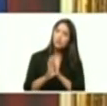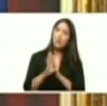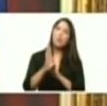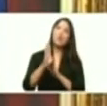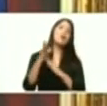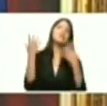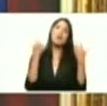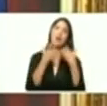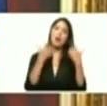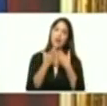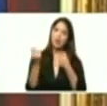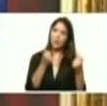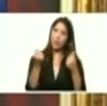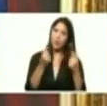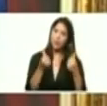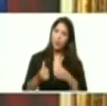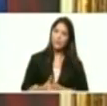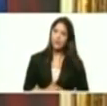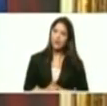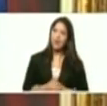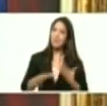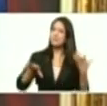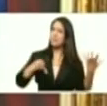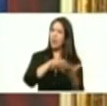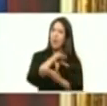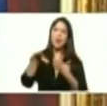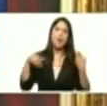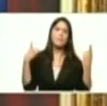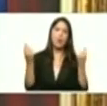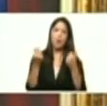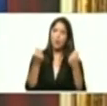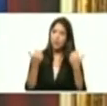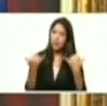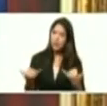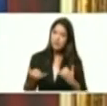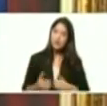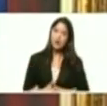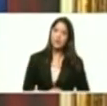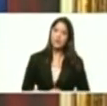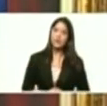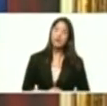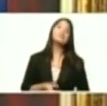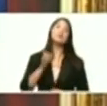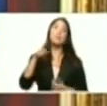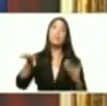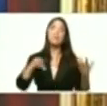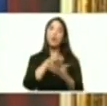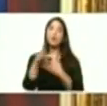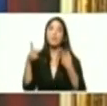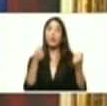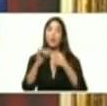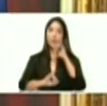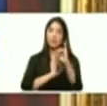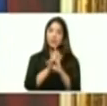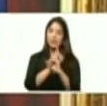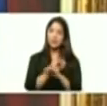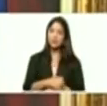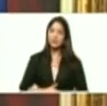la guerra económica, de la crisis económica real y, bueno, de la crisis económica internacional.